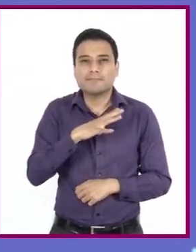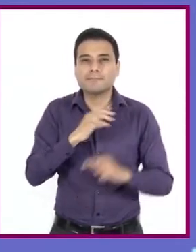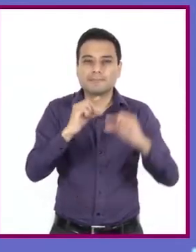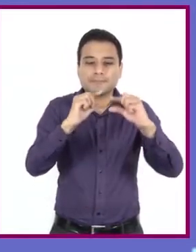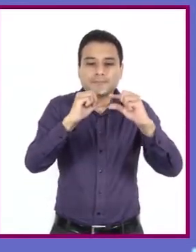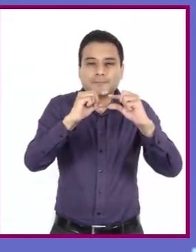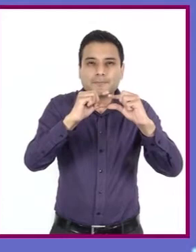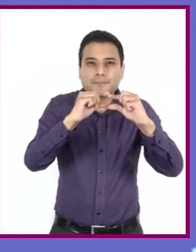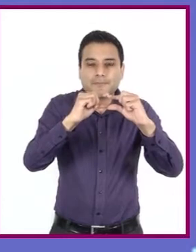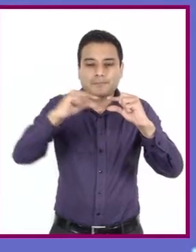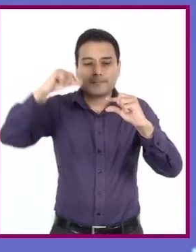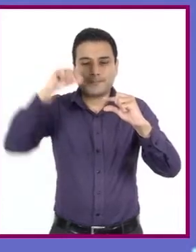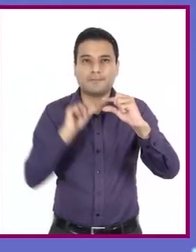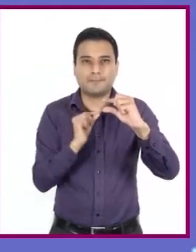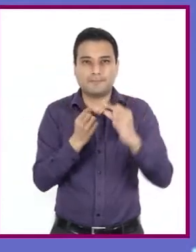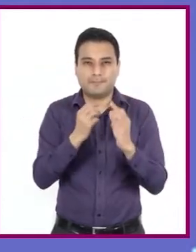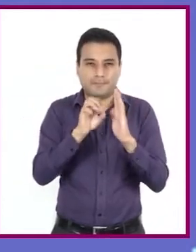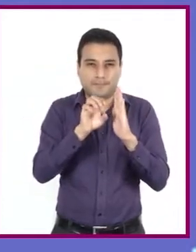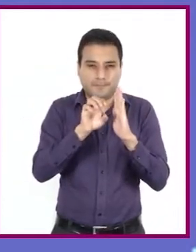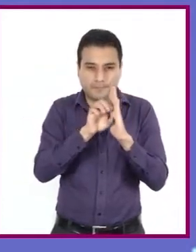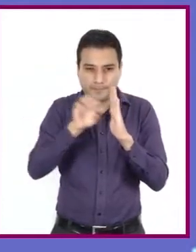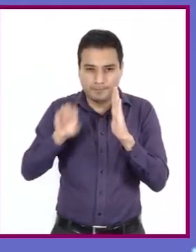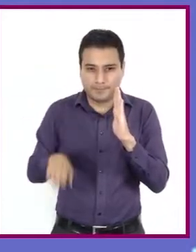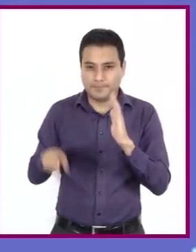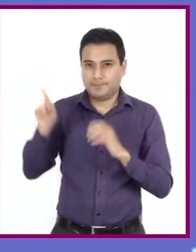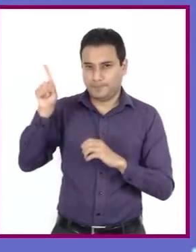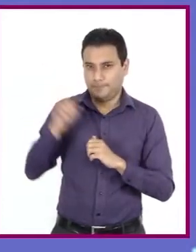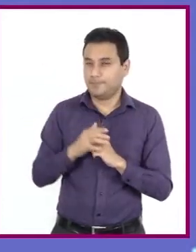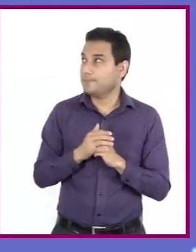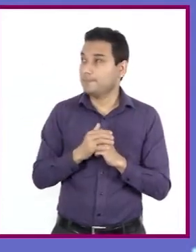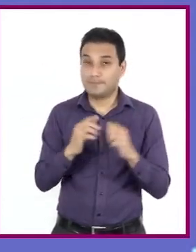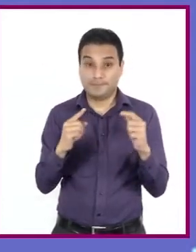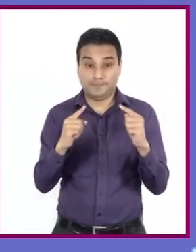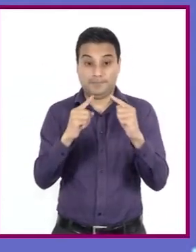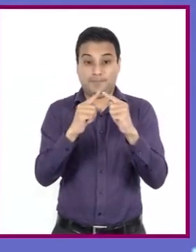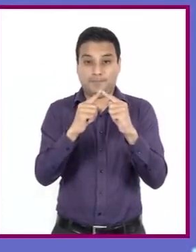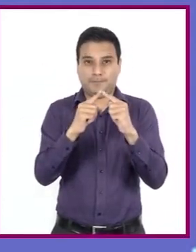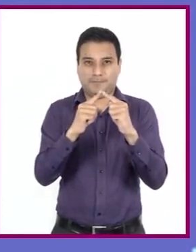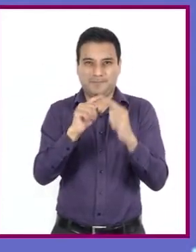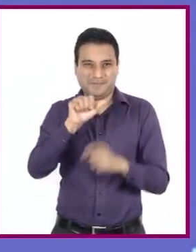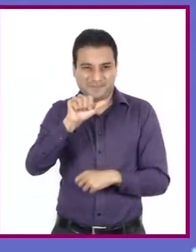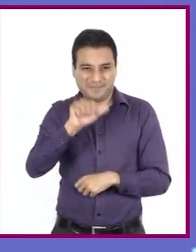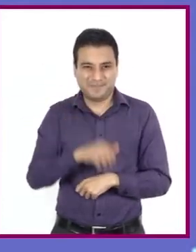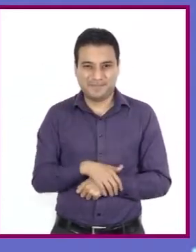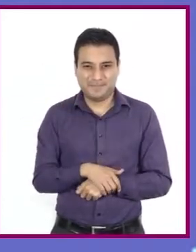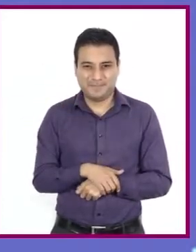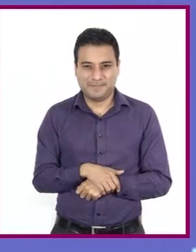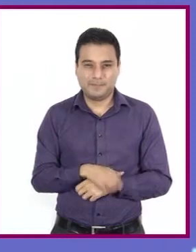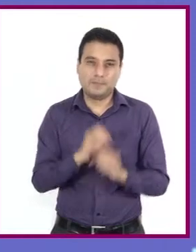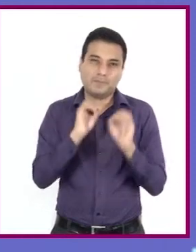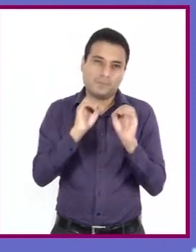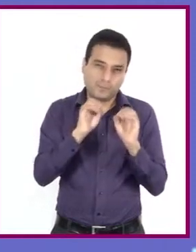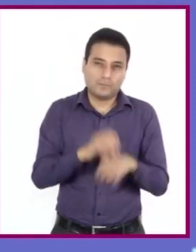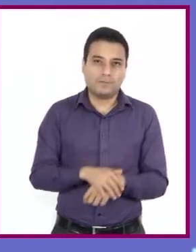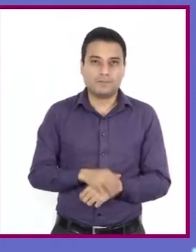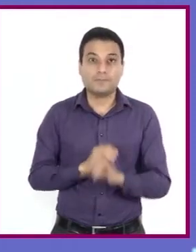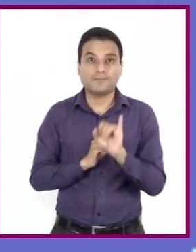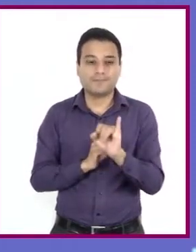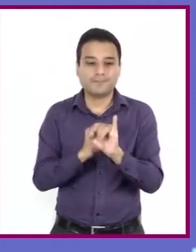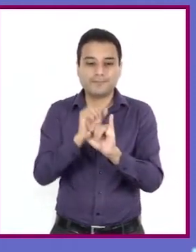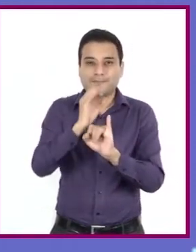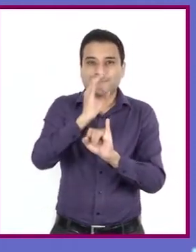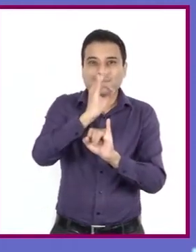letras. Es el caso de la parte superior de la unión de dos trazos, como en la A mayúscula, o los diacríticos de las